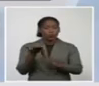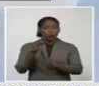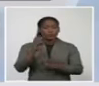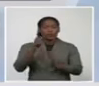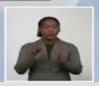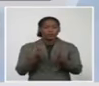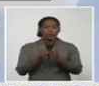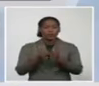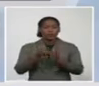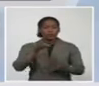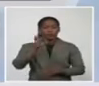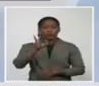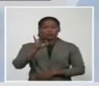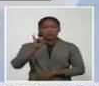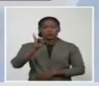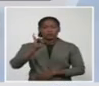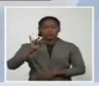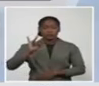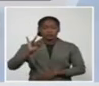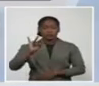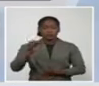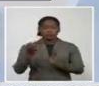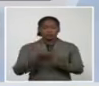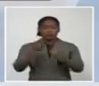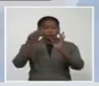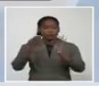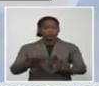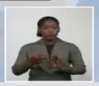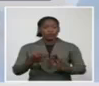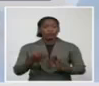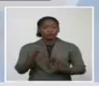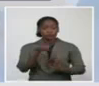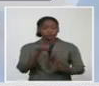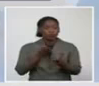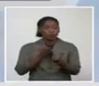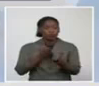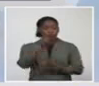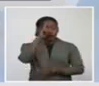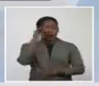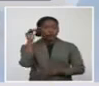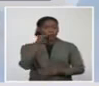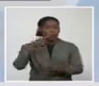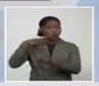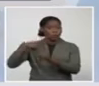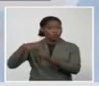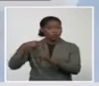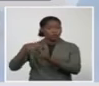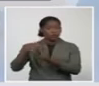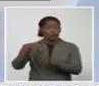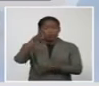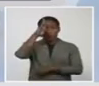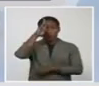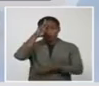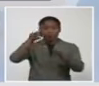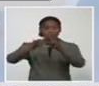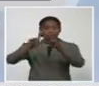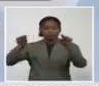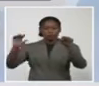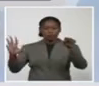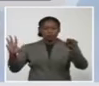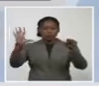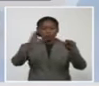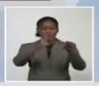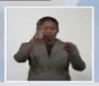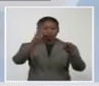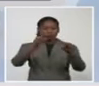3.867 casos confirmados que se encuentran positivos, ingresados en nuestros hospitales.